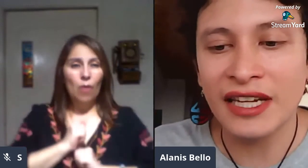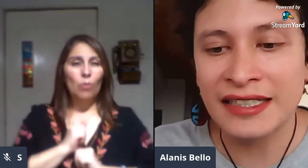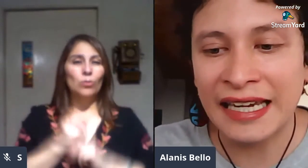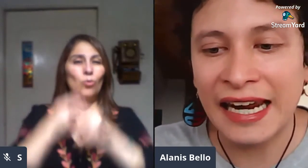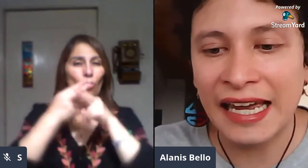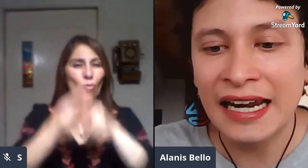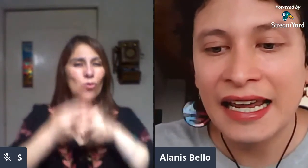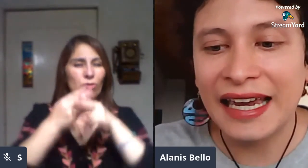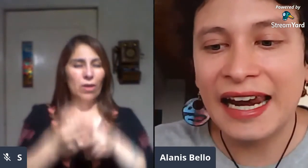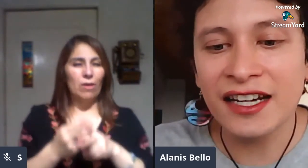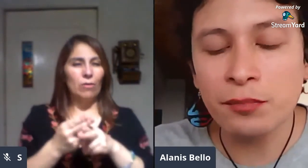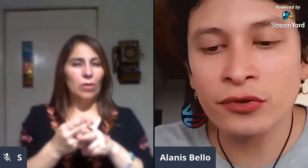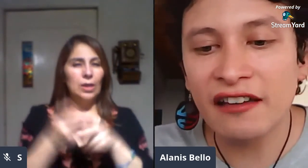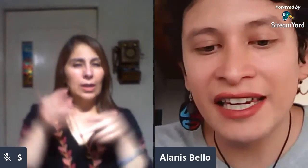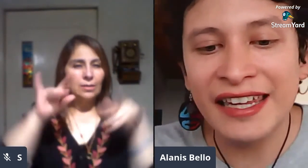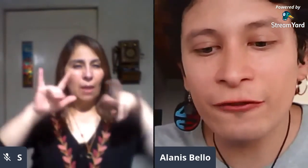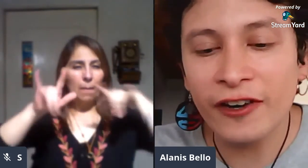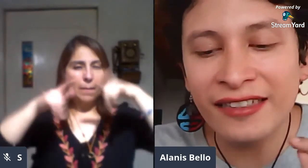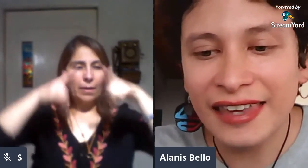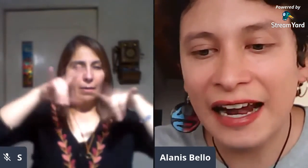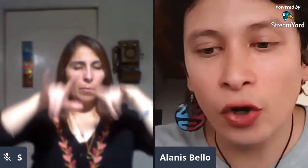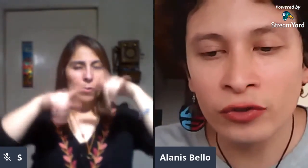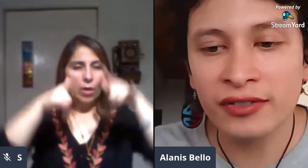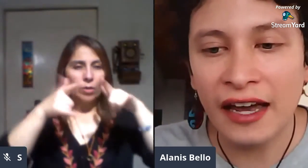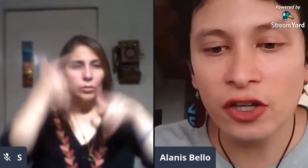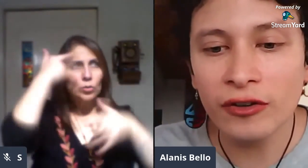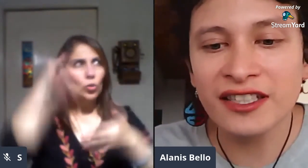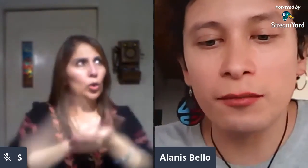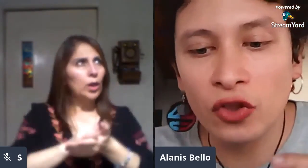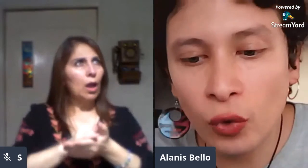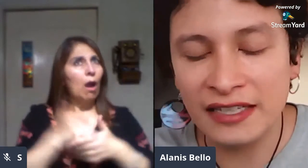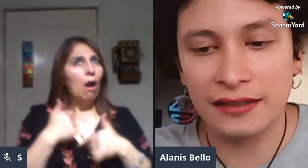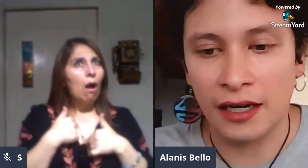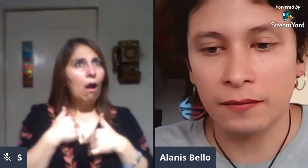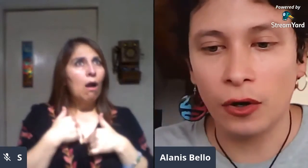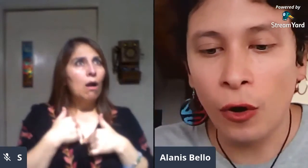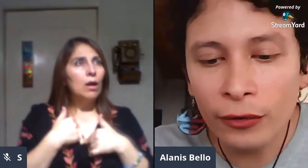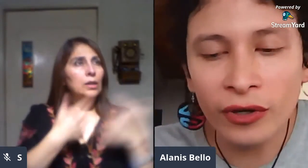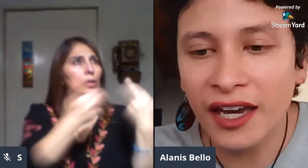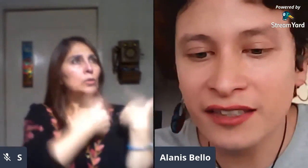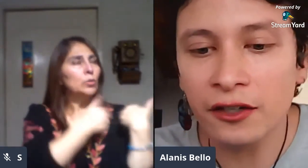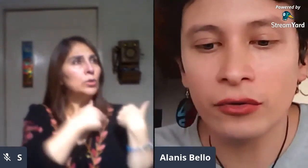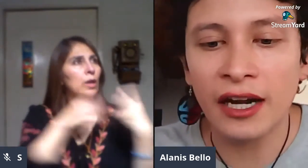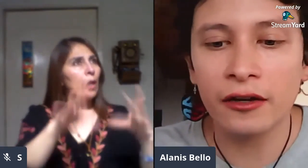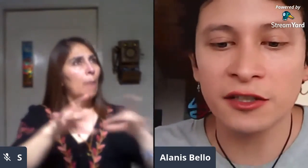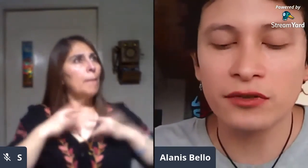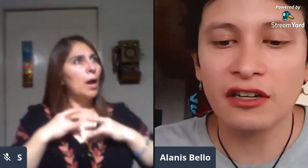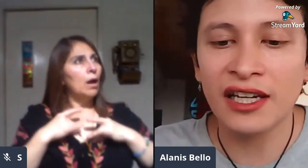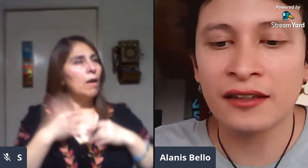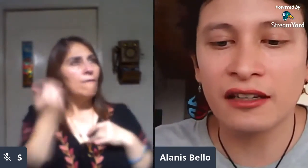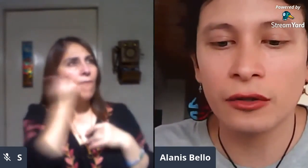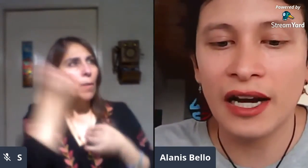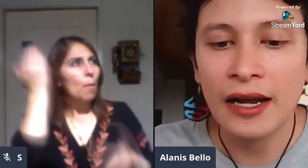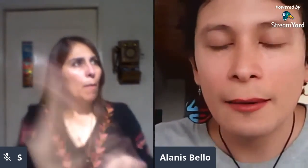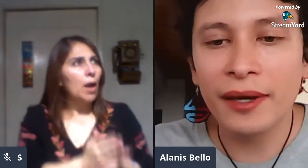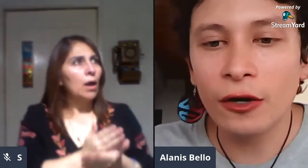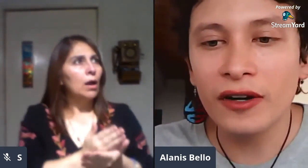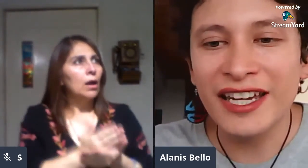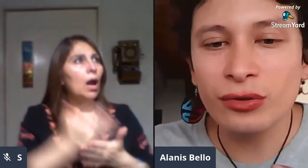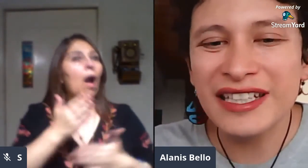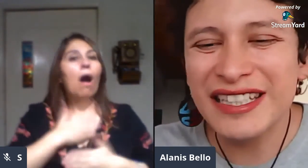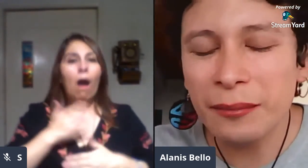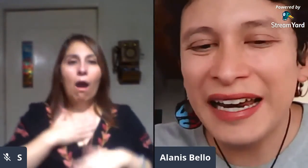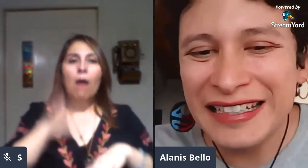manera que nos hace creer que la responsabilidad frente al contagio es nuestra. Obvio que hay cierto grado de responsabilidad individual,